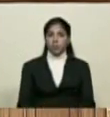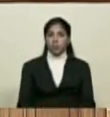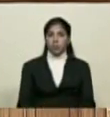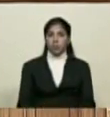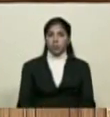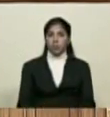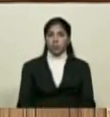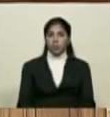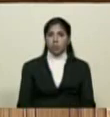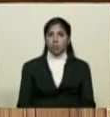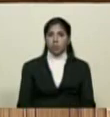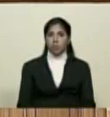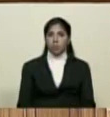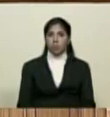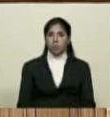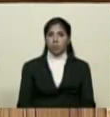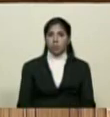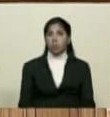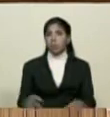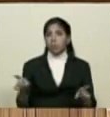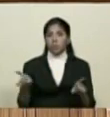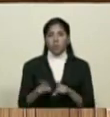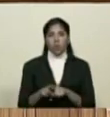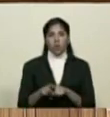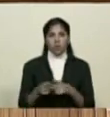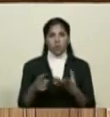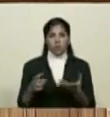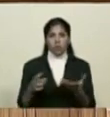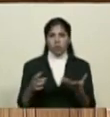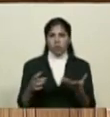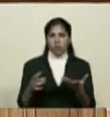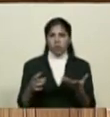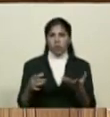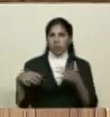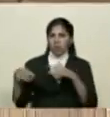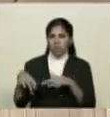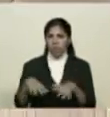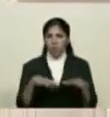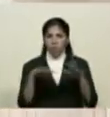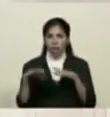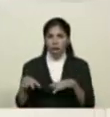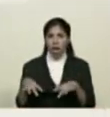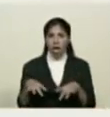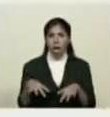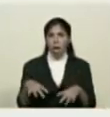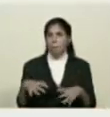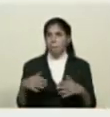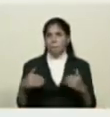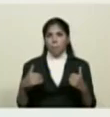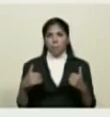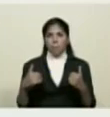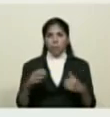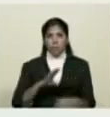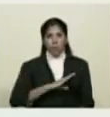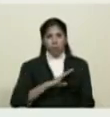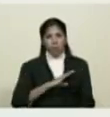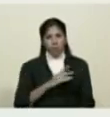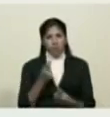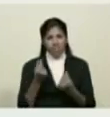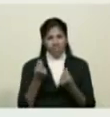Practicaron nada más y nada menos los delitos de sabotaje. Imagínense esto, ¿vale? Venezolanos dañando el propio patrimonio del